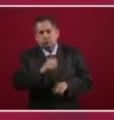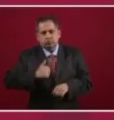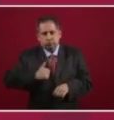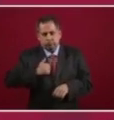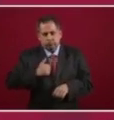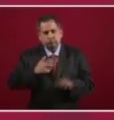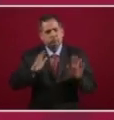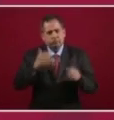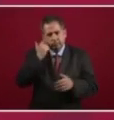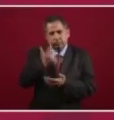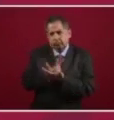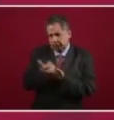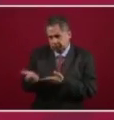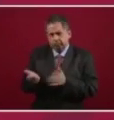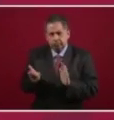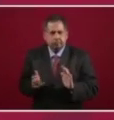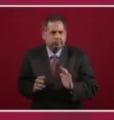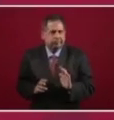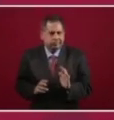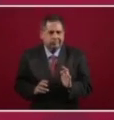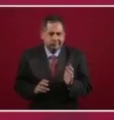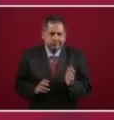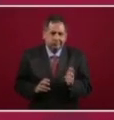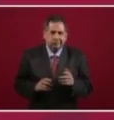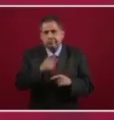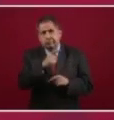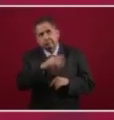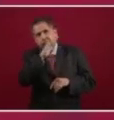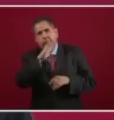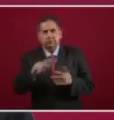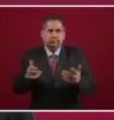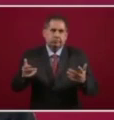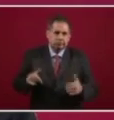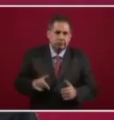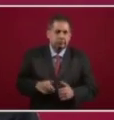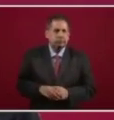canadienses. Eso no es así.